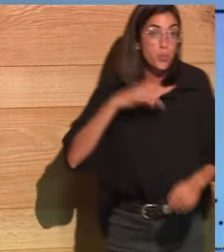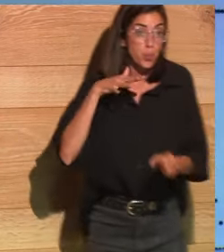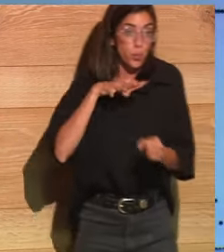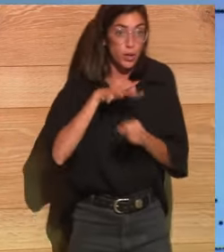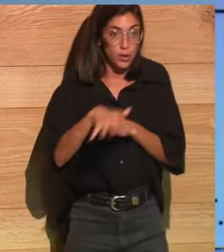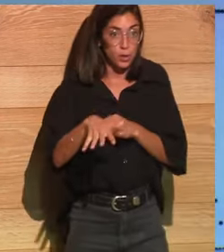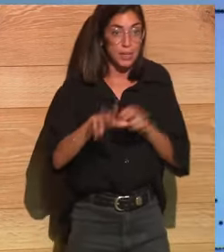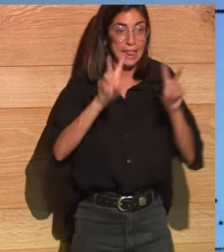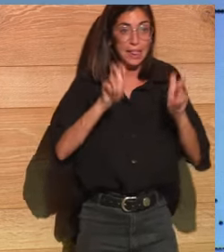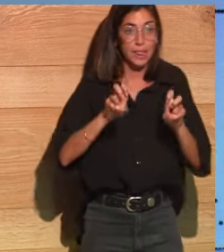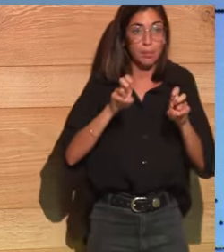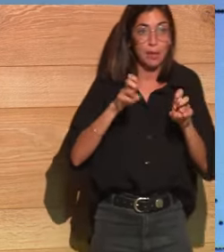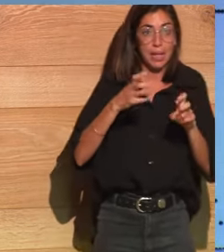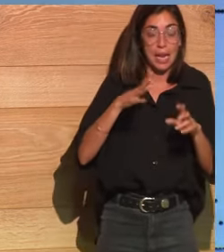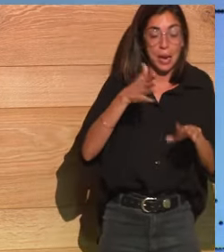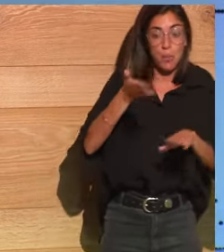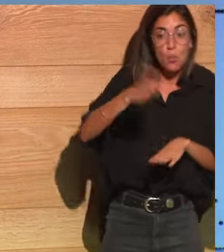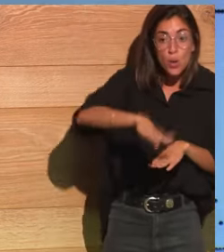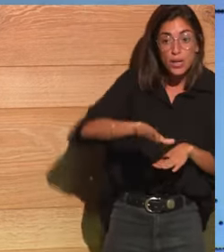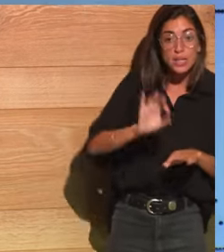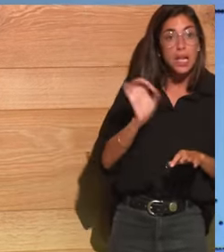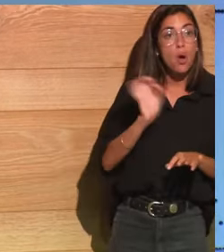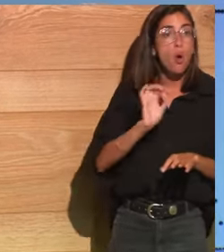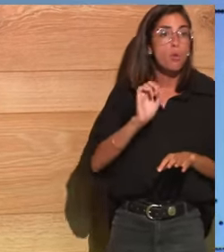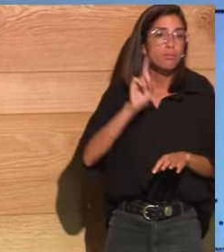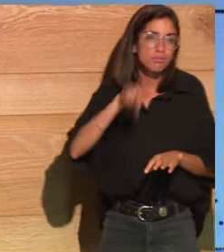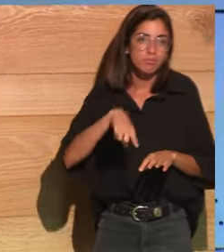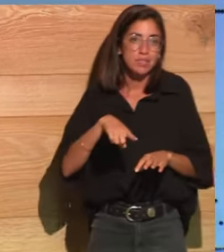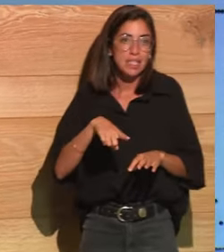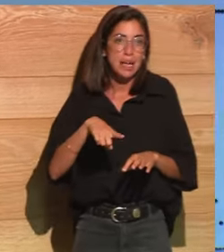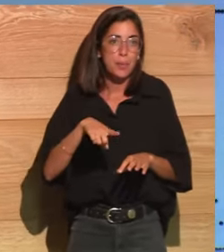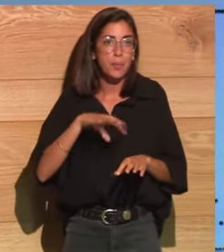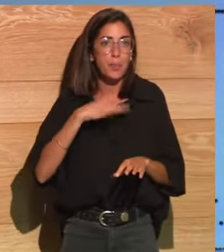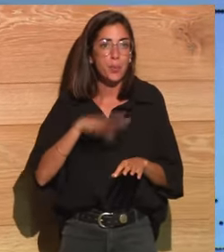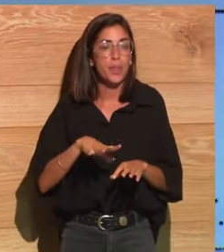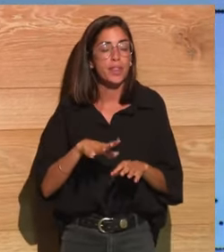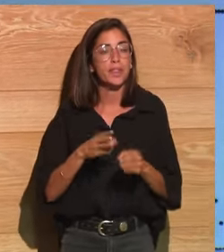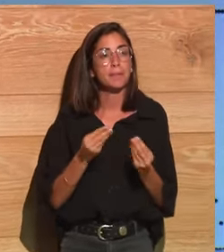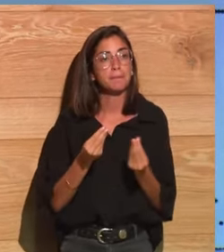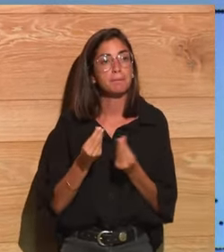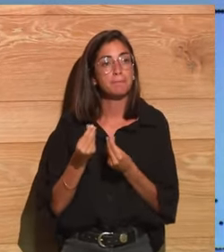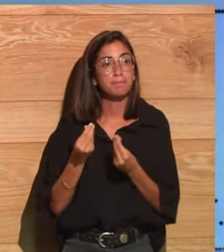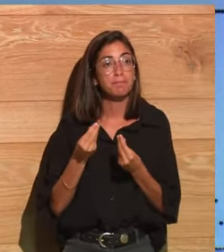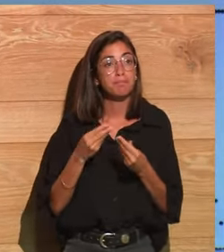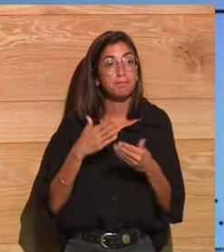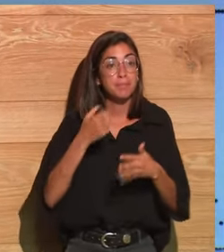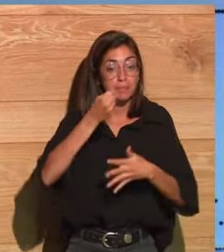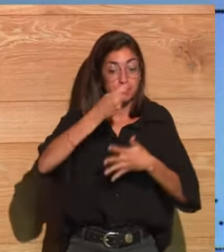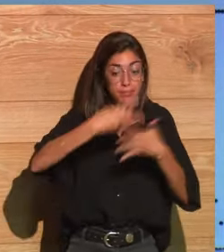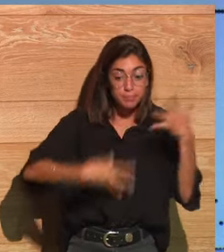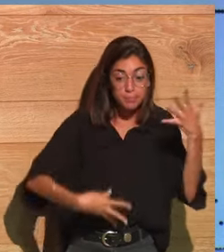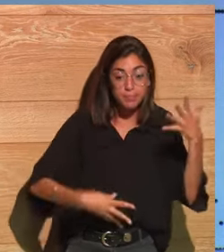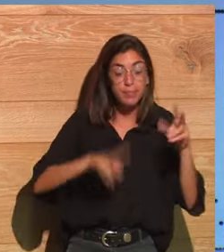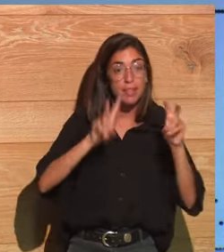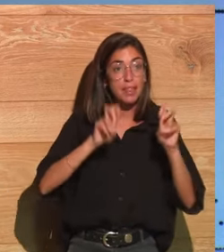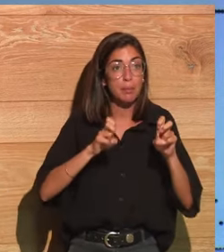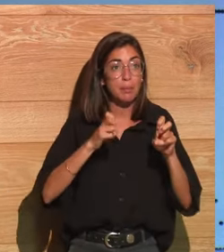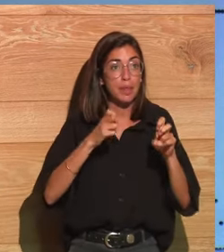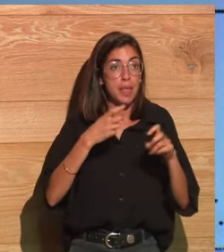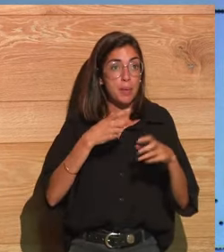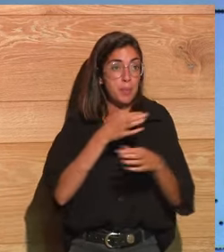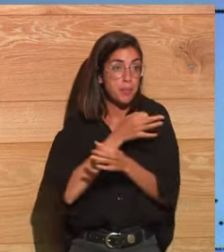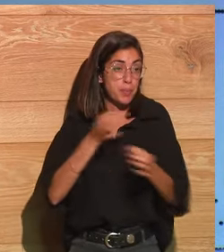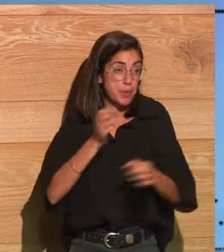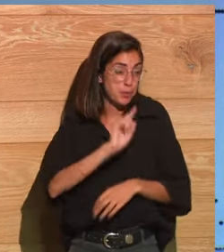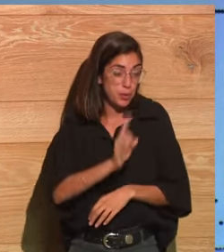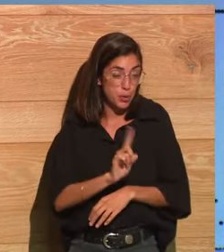no solo el tema de la muerte, diría que abarca más, ¿no? Todo el abanico de imperfecciones del ser